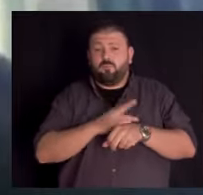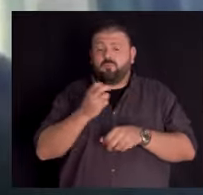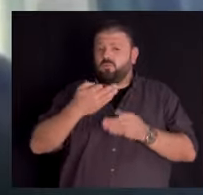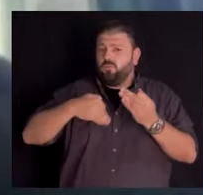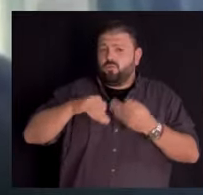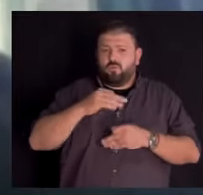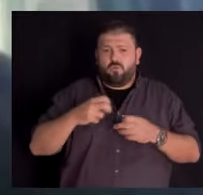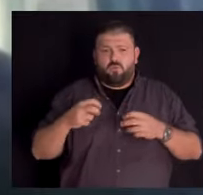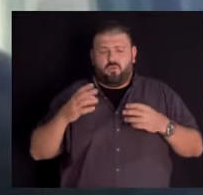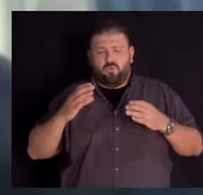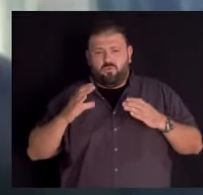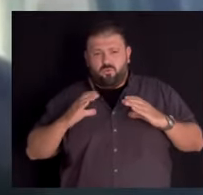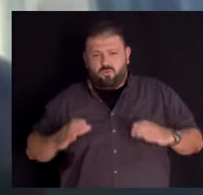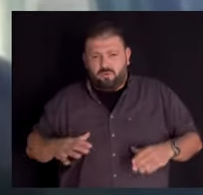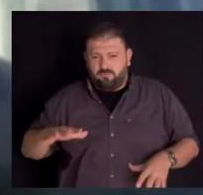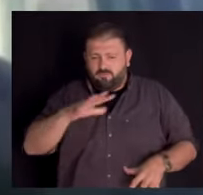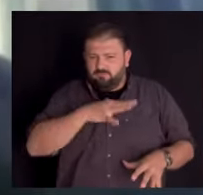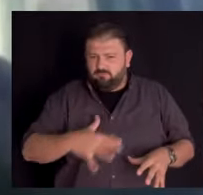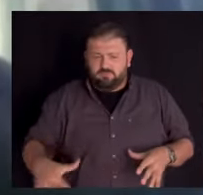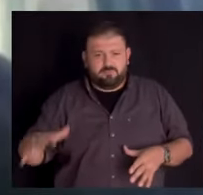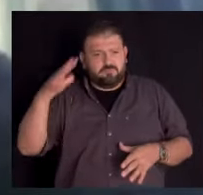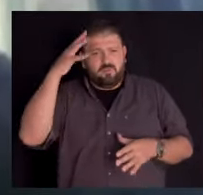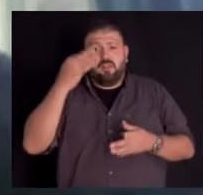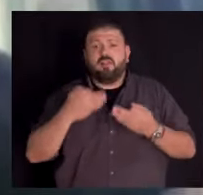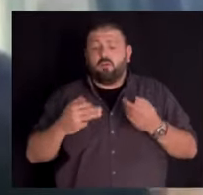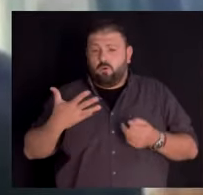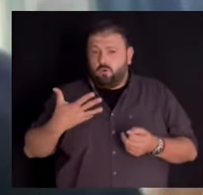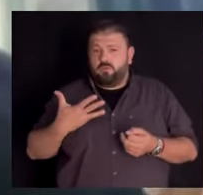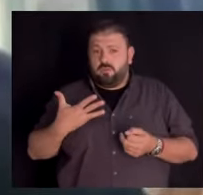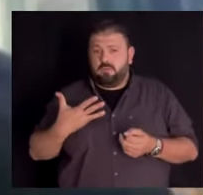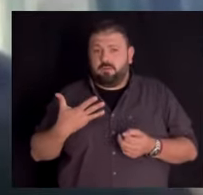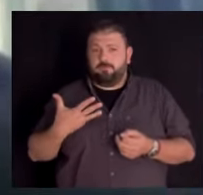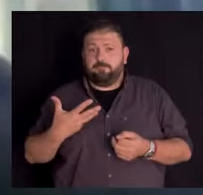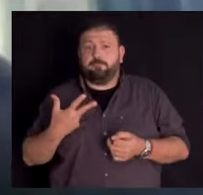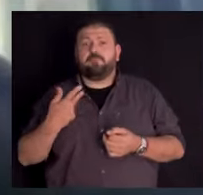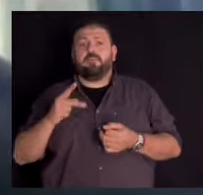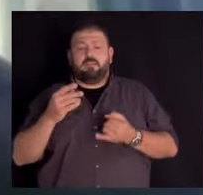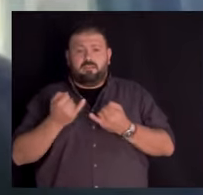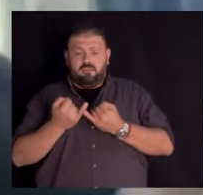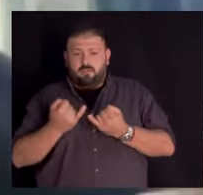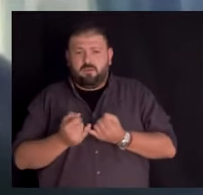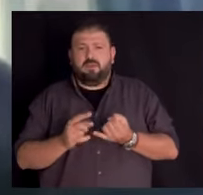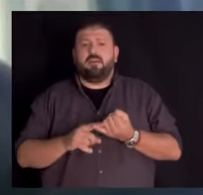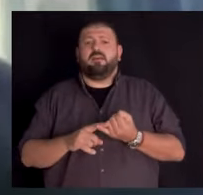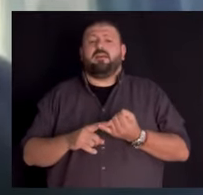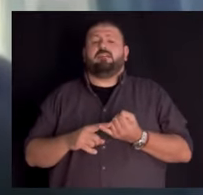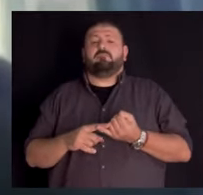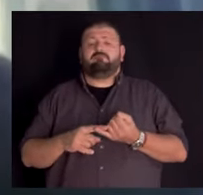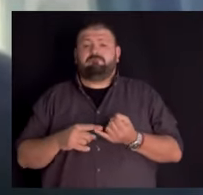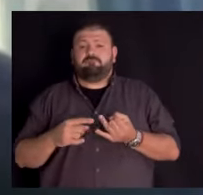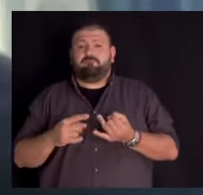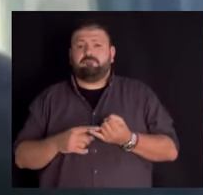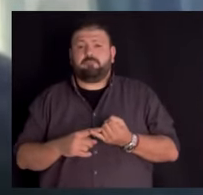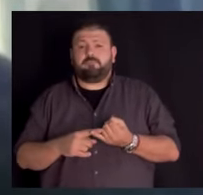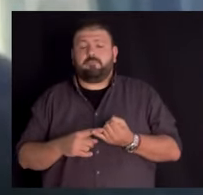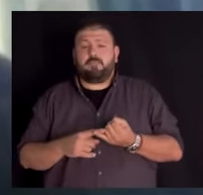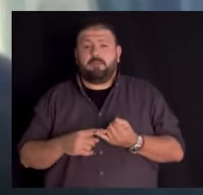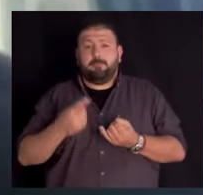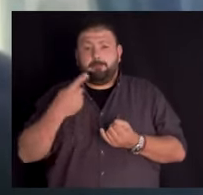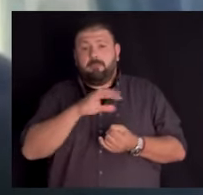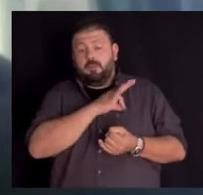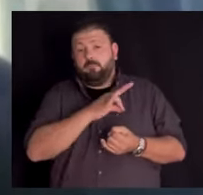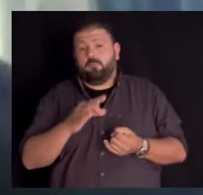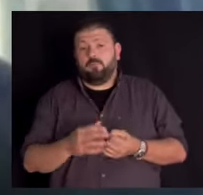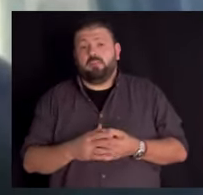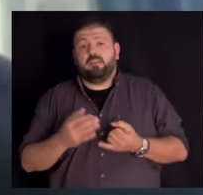nervioso nos rige todo, ¿sí? La micción, las evacuaciones, obviamente